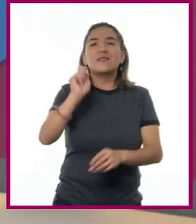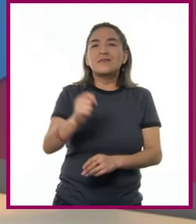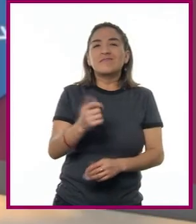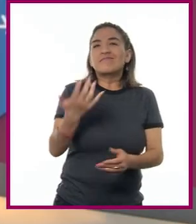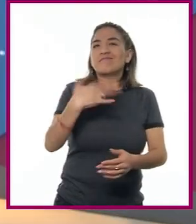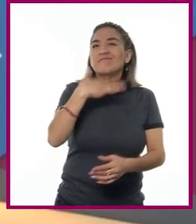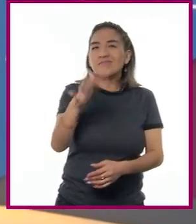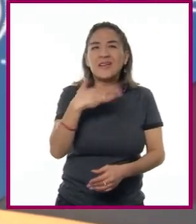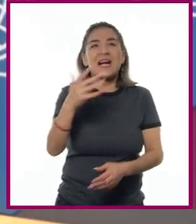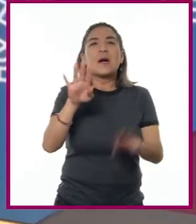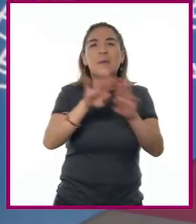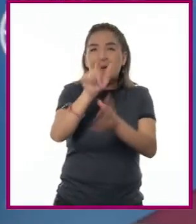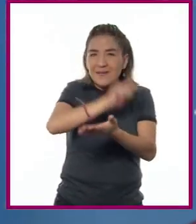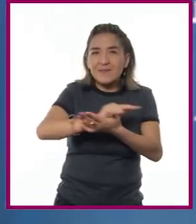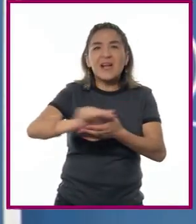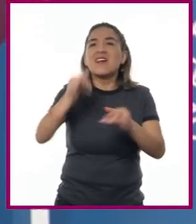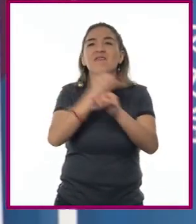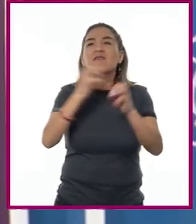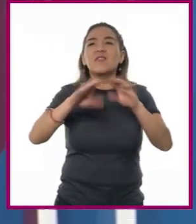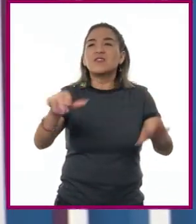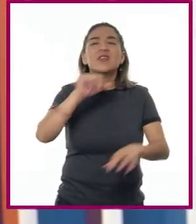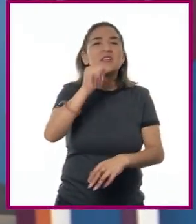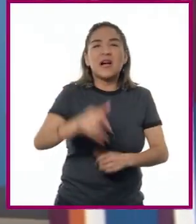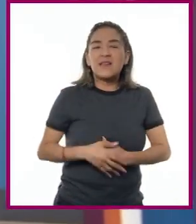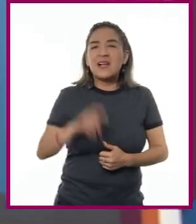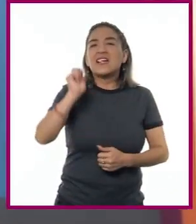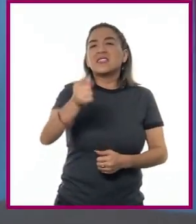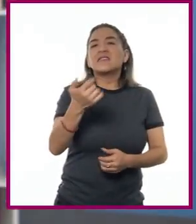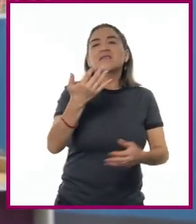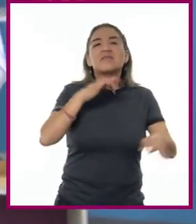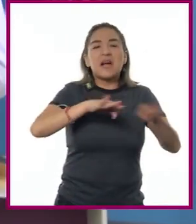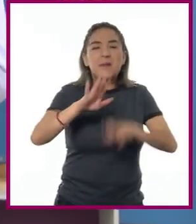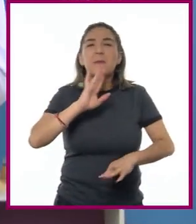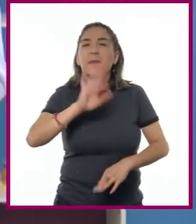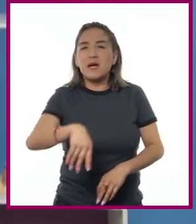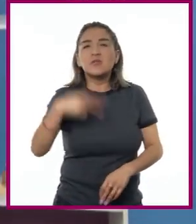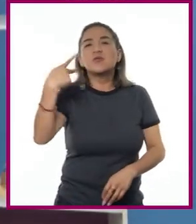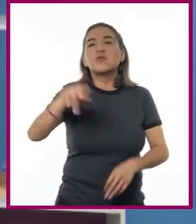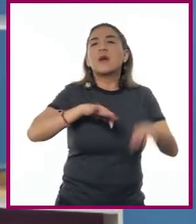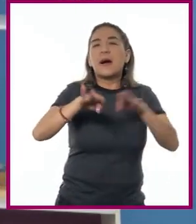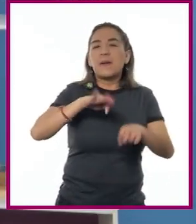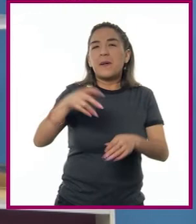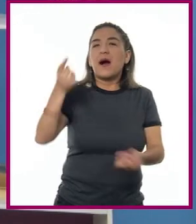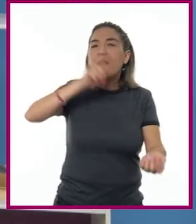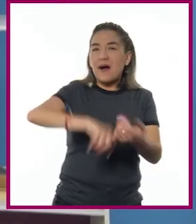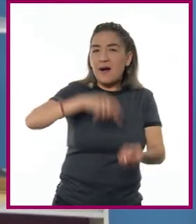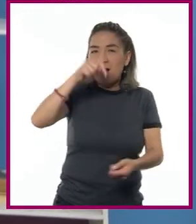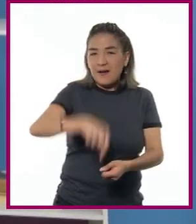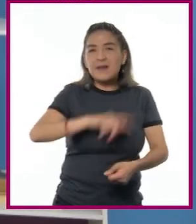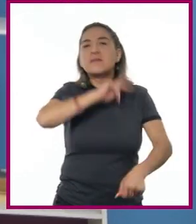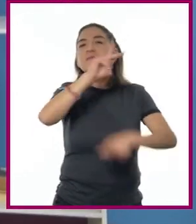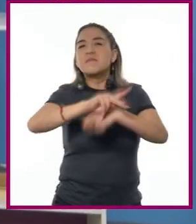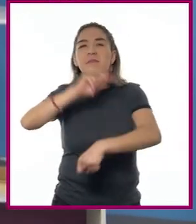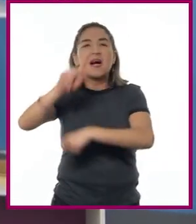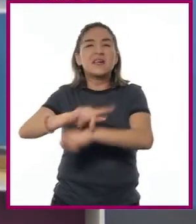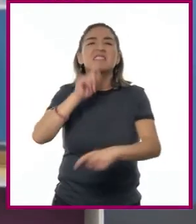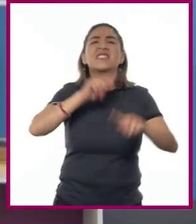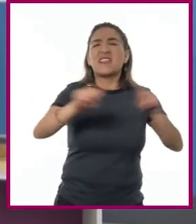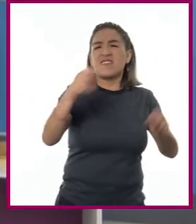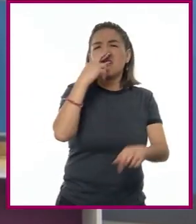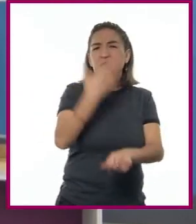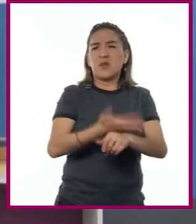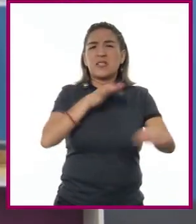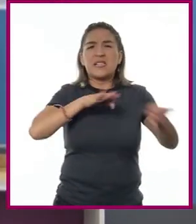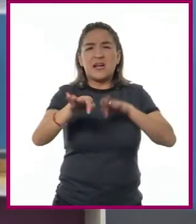hay condiciones para que aumente la corrupción, ocupando los recursos del país en algo distinto a su encargo. Si